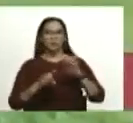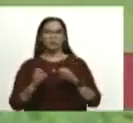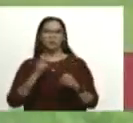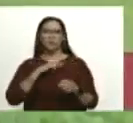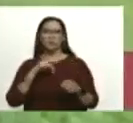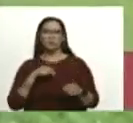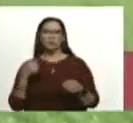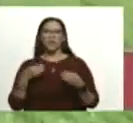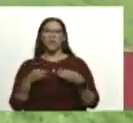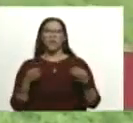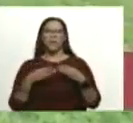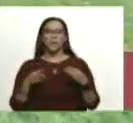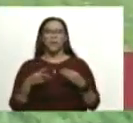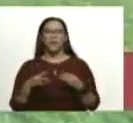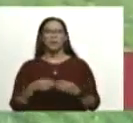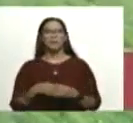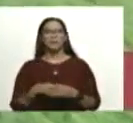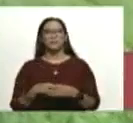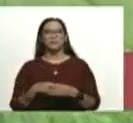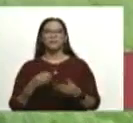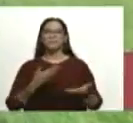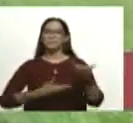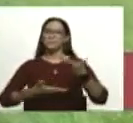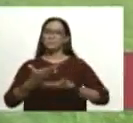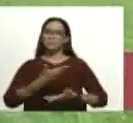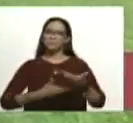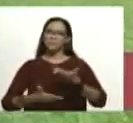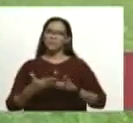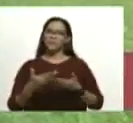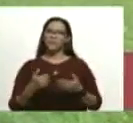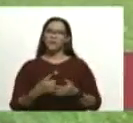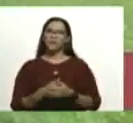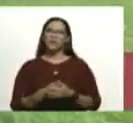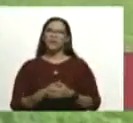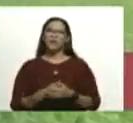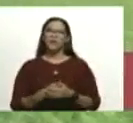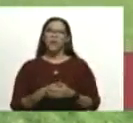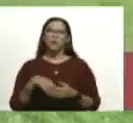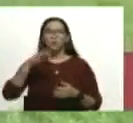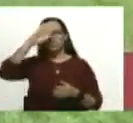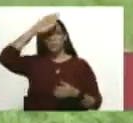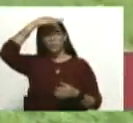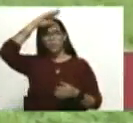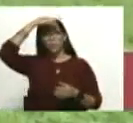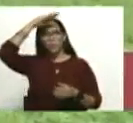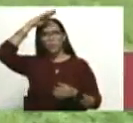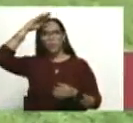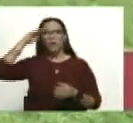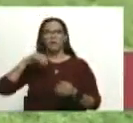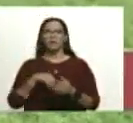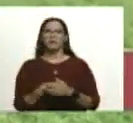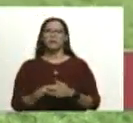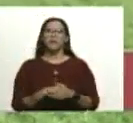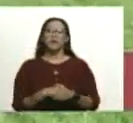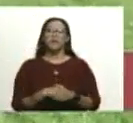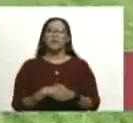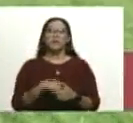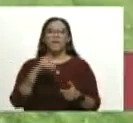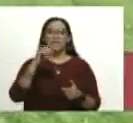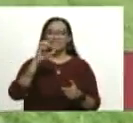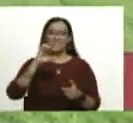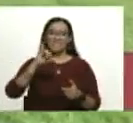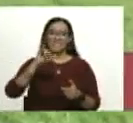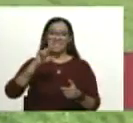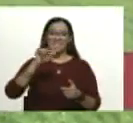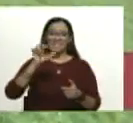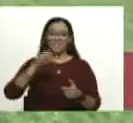en puerta, Dios mediante, un intercambio con la República Hermana de Cuba, de unas cebras, de unas hienas que van a venir aquí